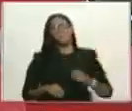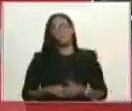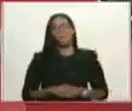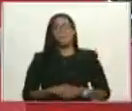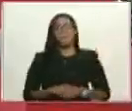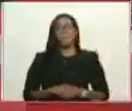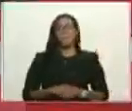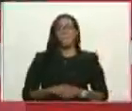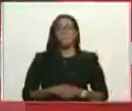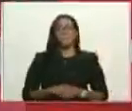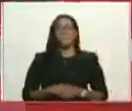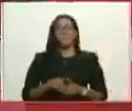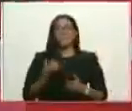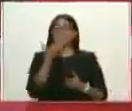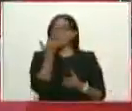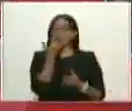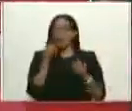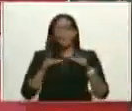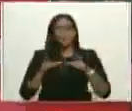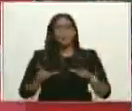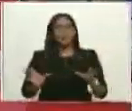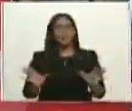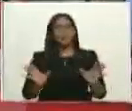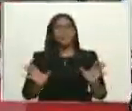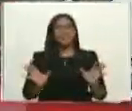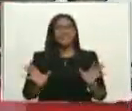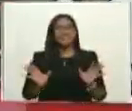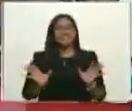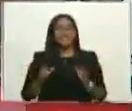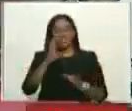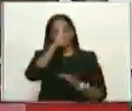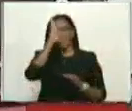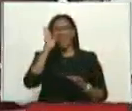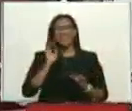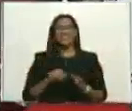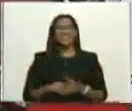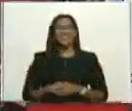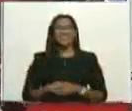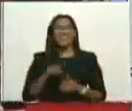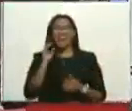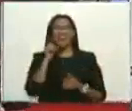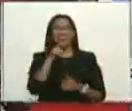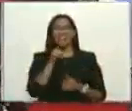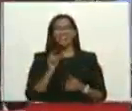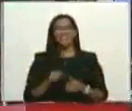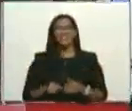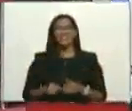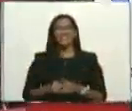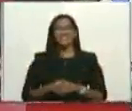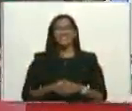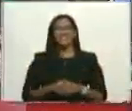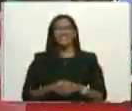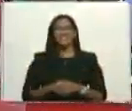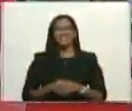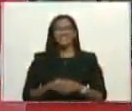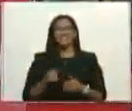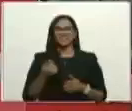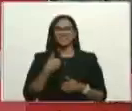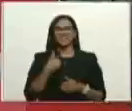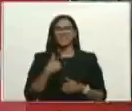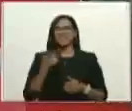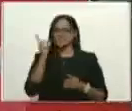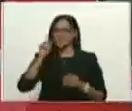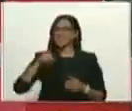Bueno, yo me voy a comer mi pedacito. Diosdado, habla tú. Que hable yo también quería